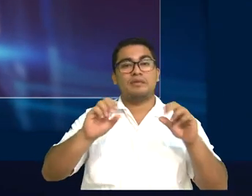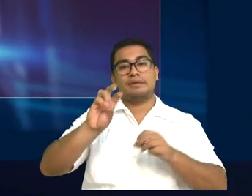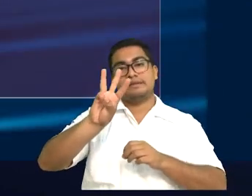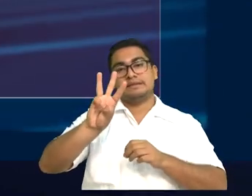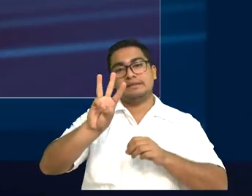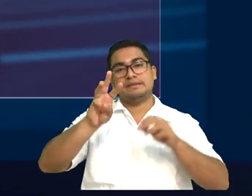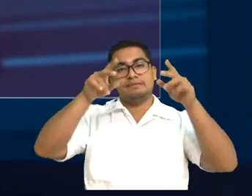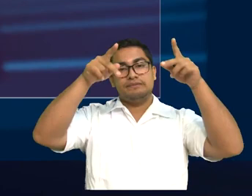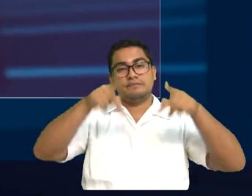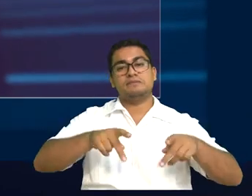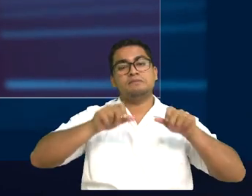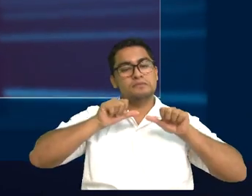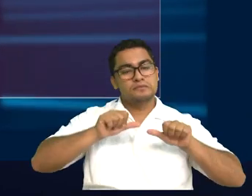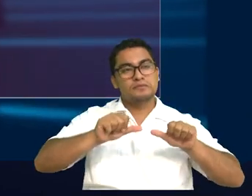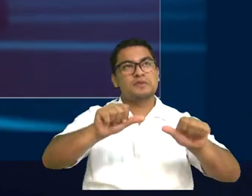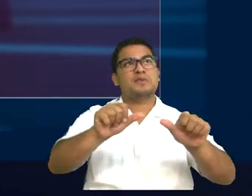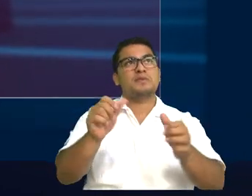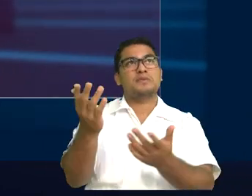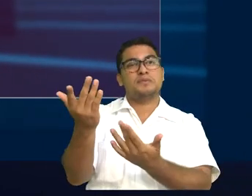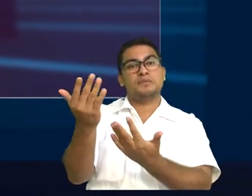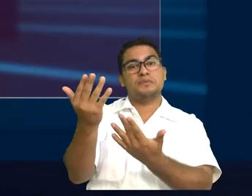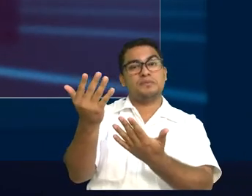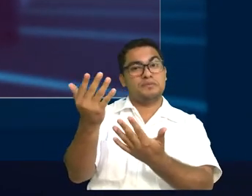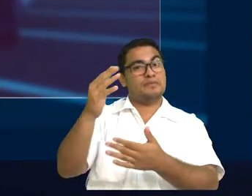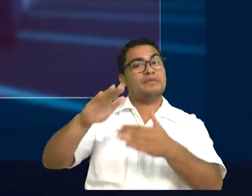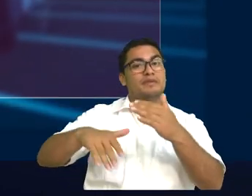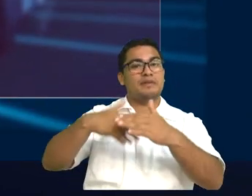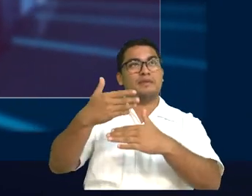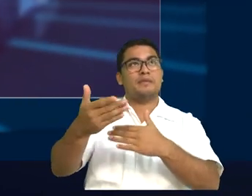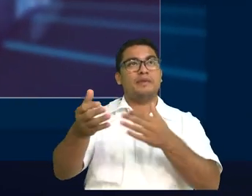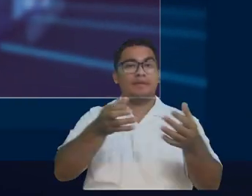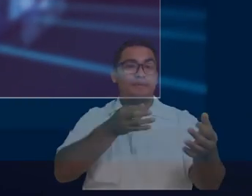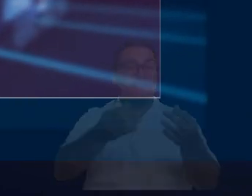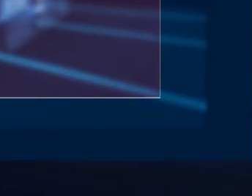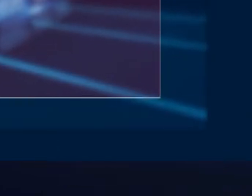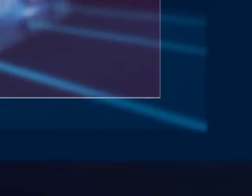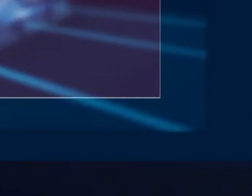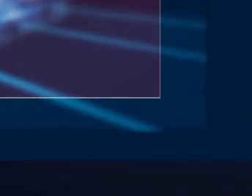de esta y otras informaciones al volver.